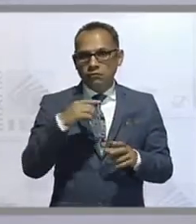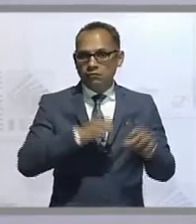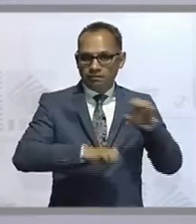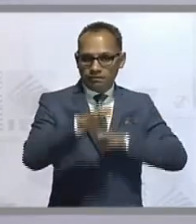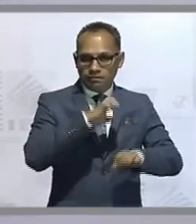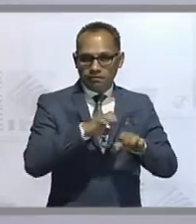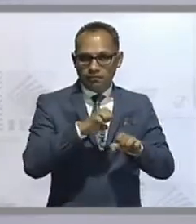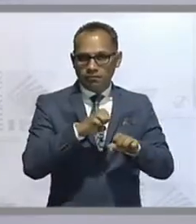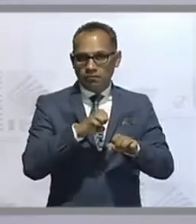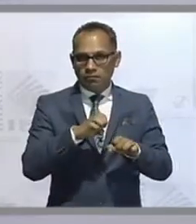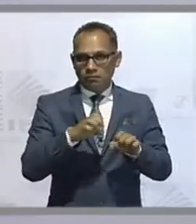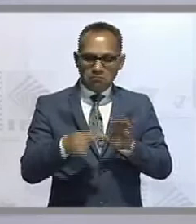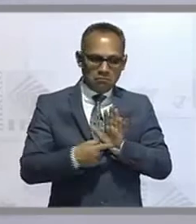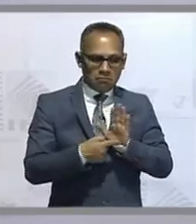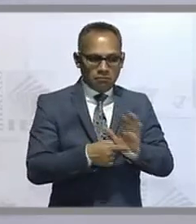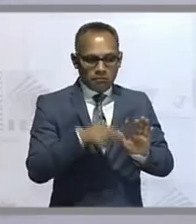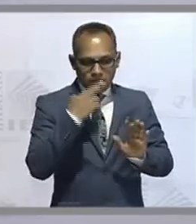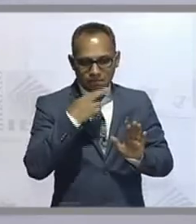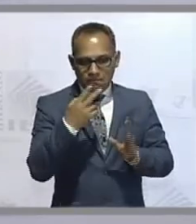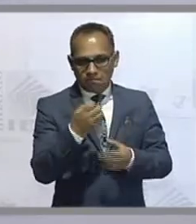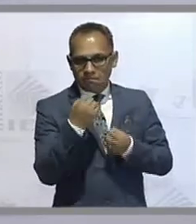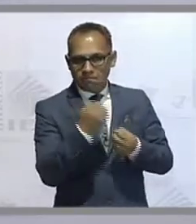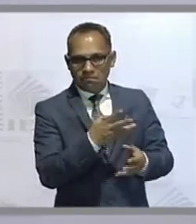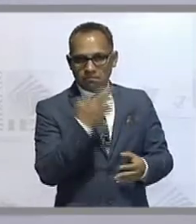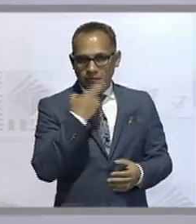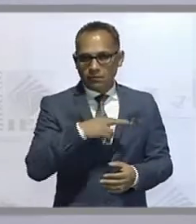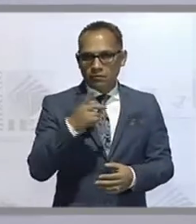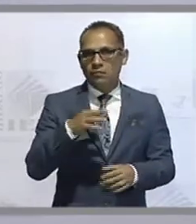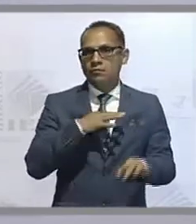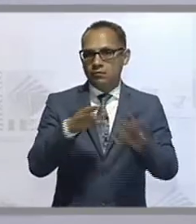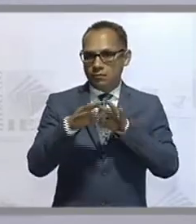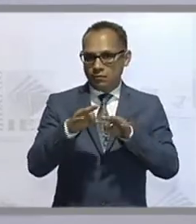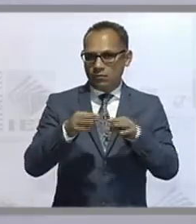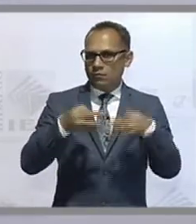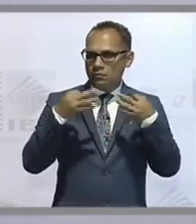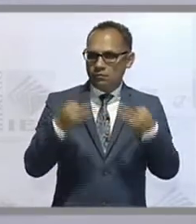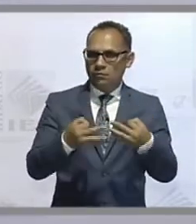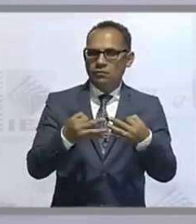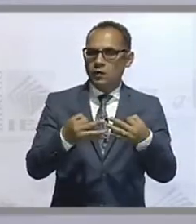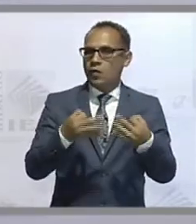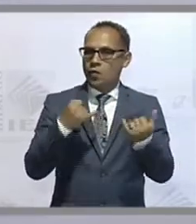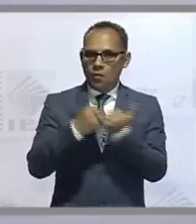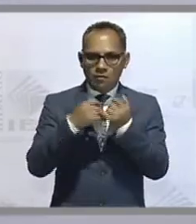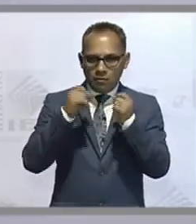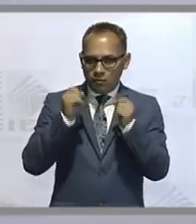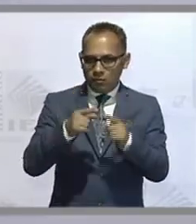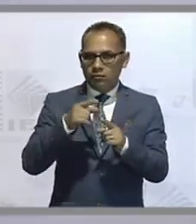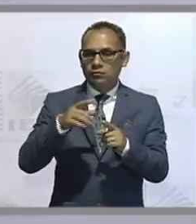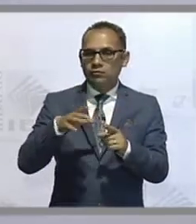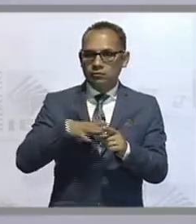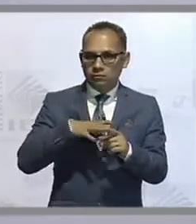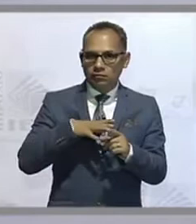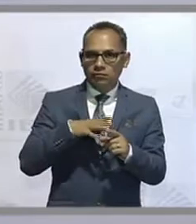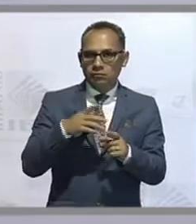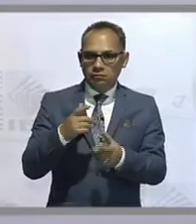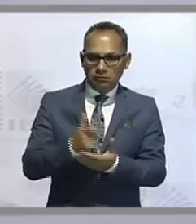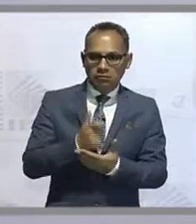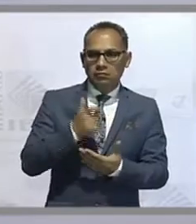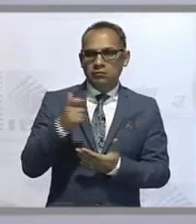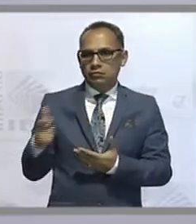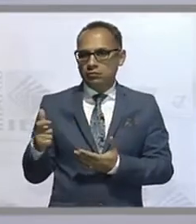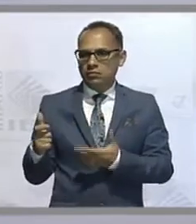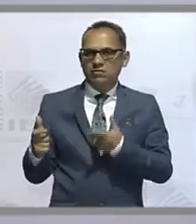estado para garantizar un salario digno también se hará una modificación estamos proponiendo un salario